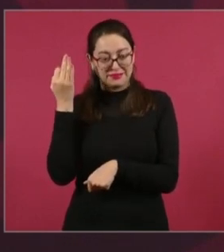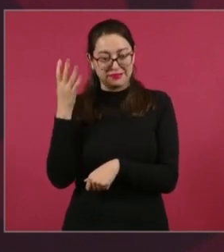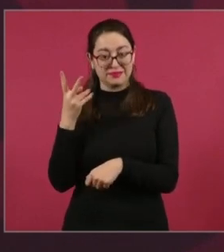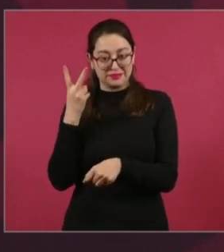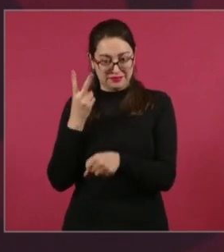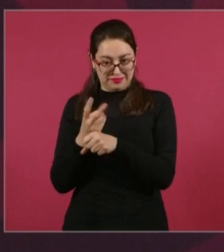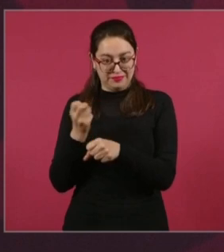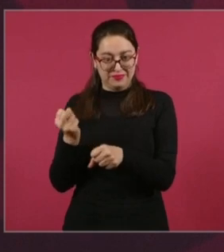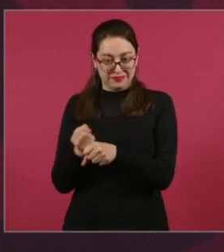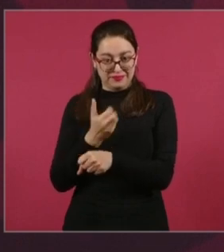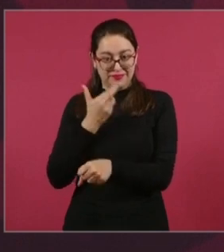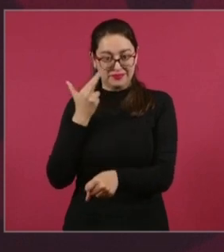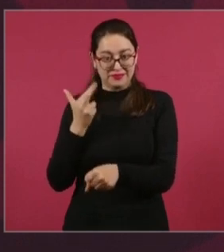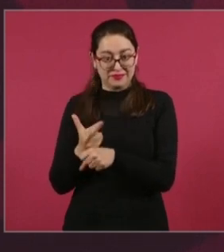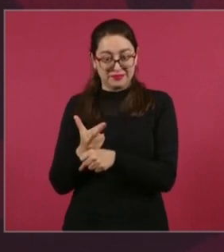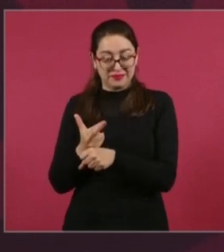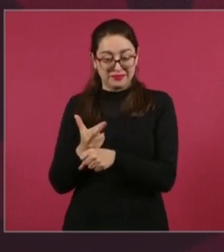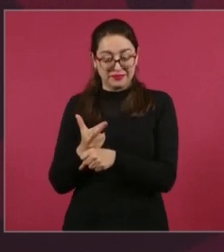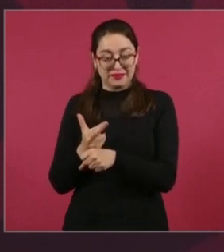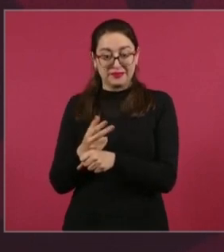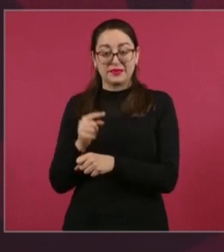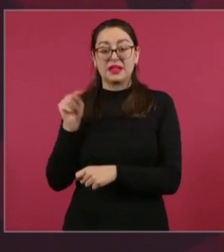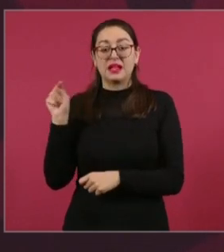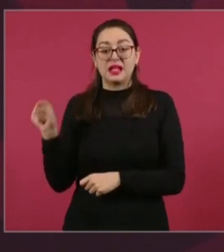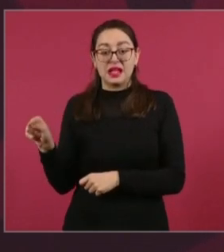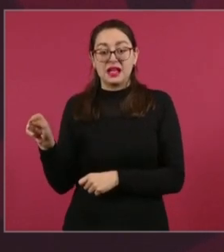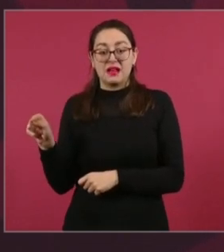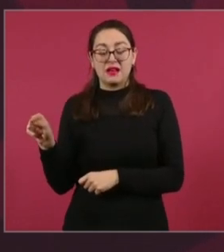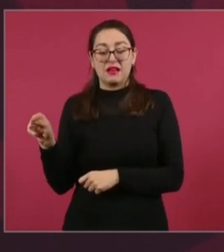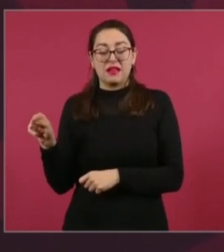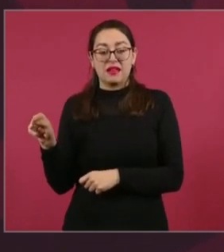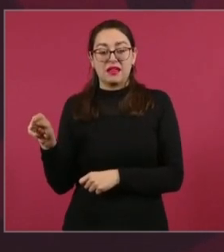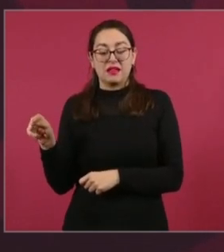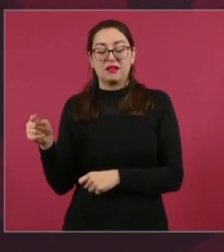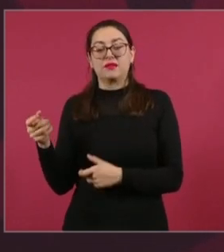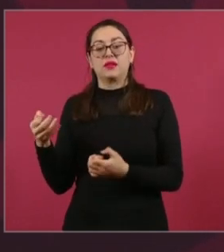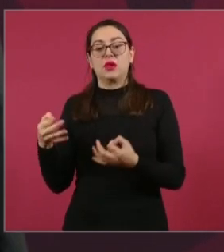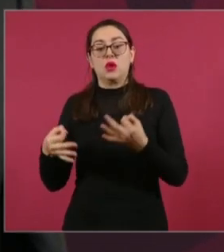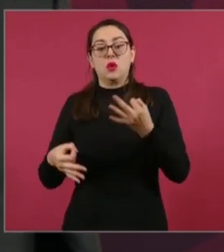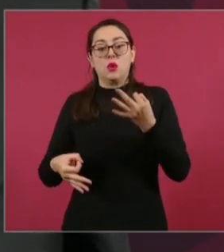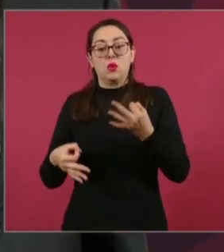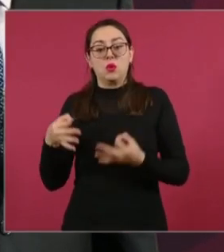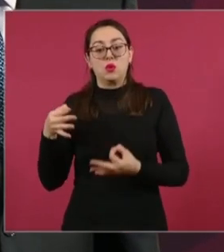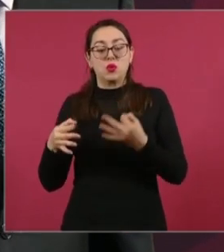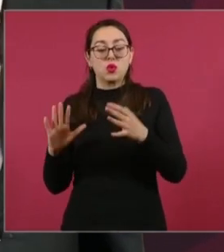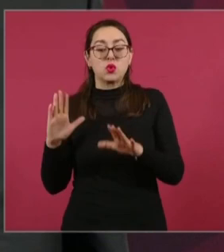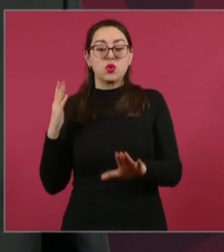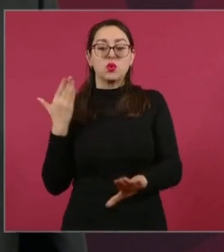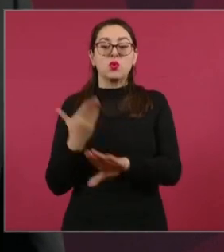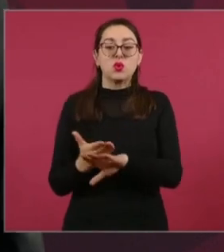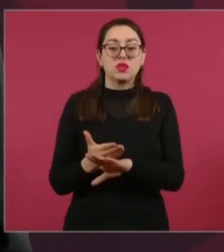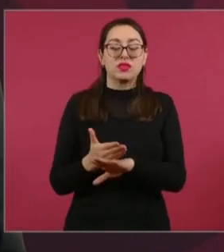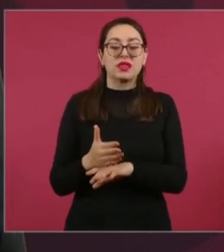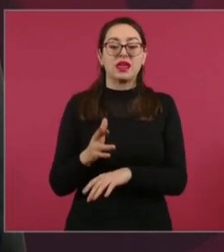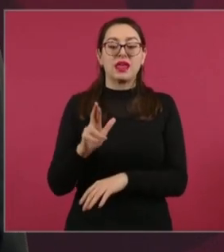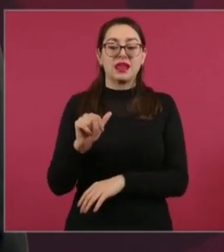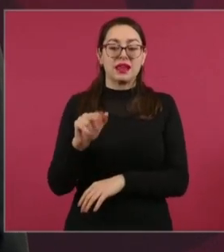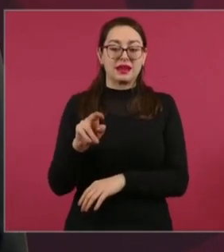subsecretario, y a él le tocó como subsecretario juzgar a Raúl Salinas.